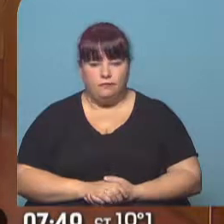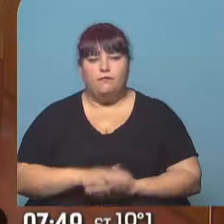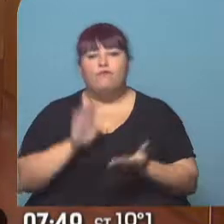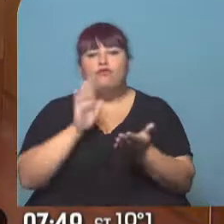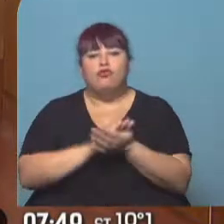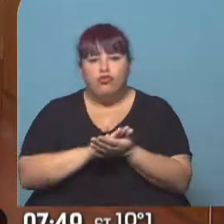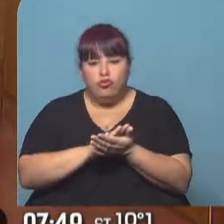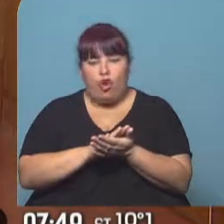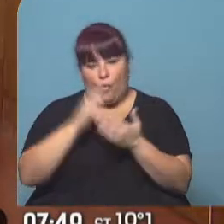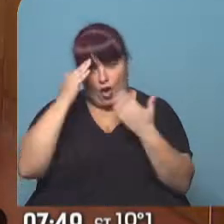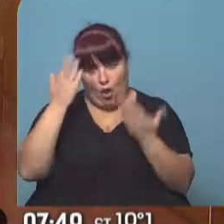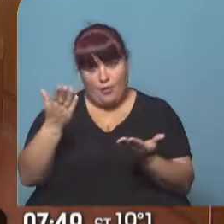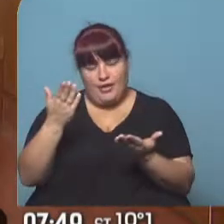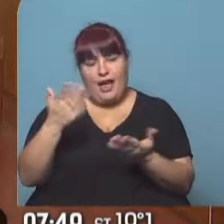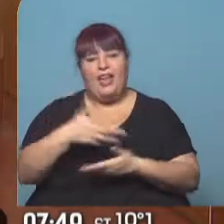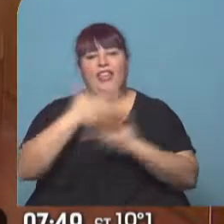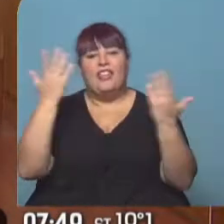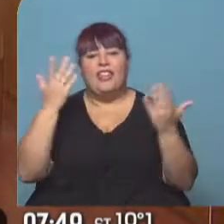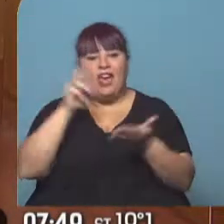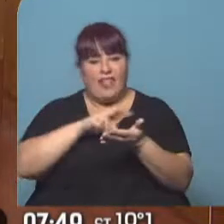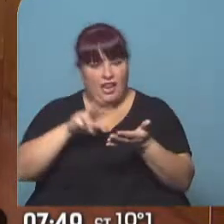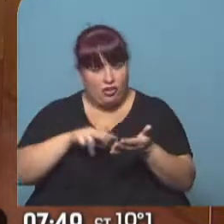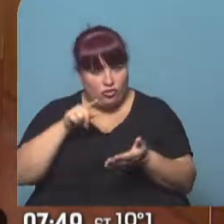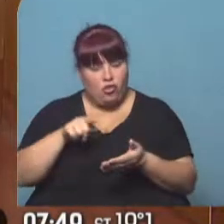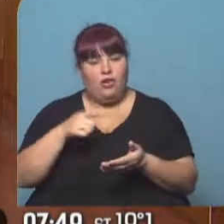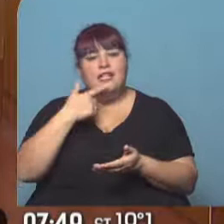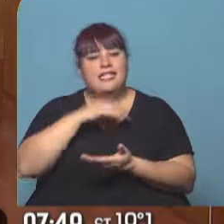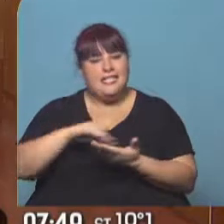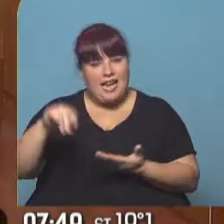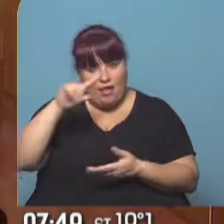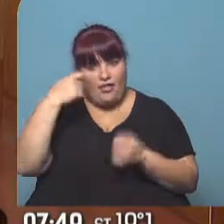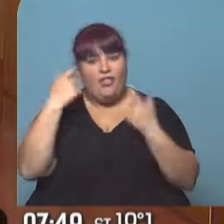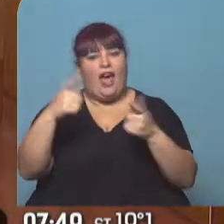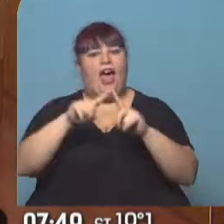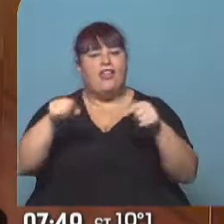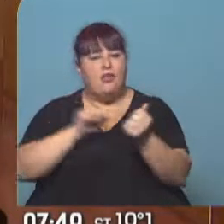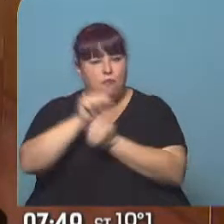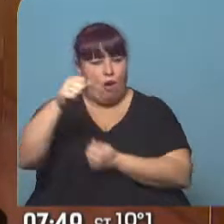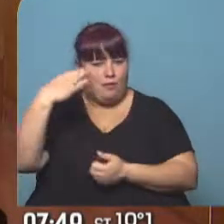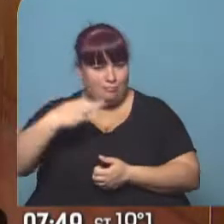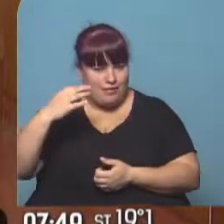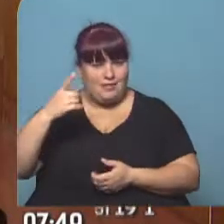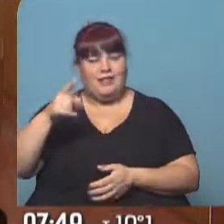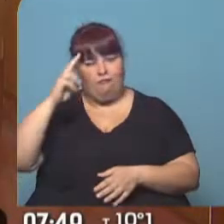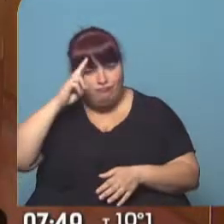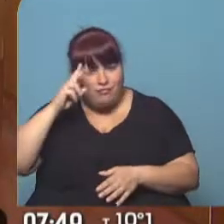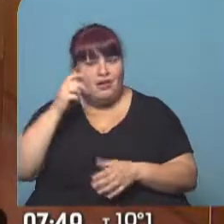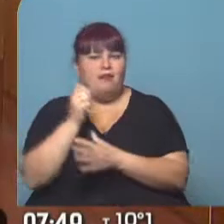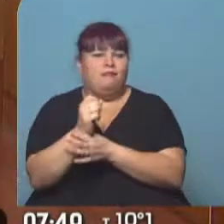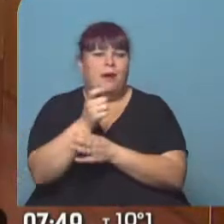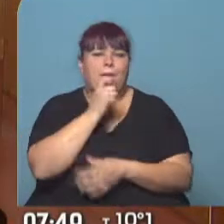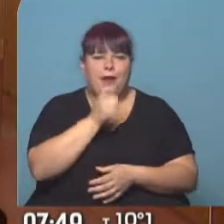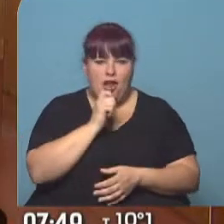En el marco de la conmemoración por el Día del Lector, el Senado de la Nación entregó diplomas de honor a destacados